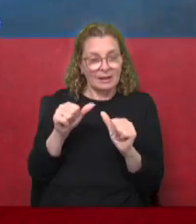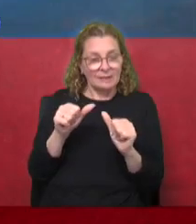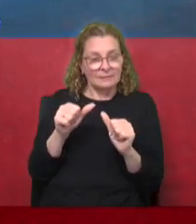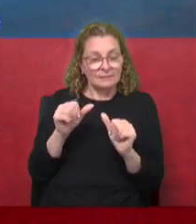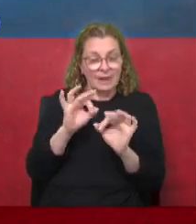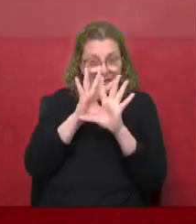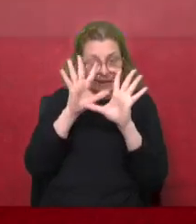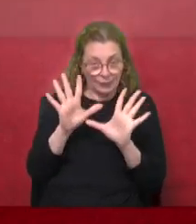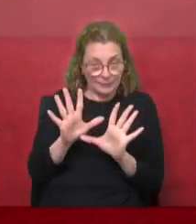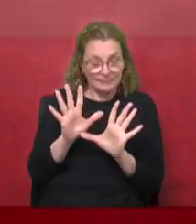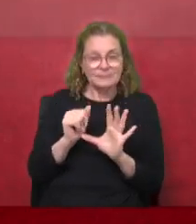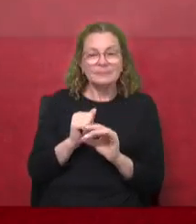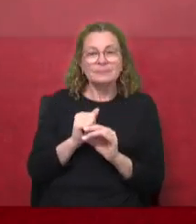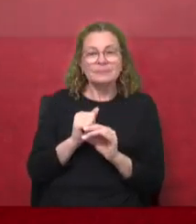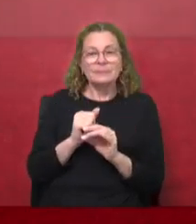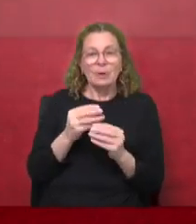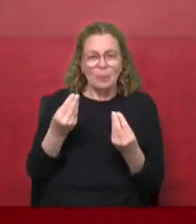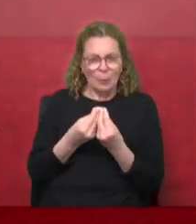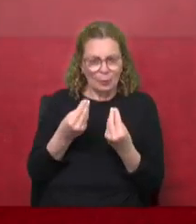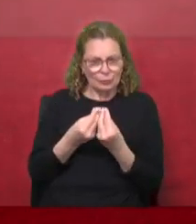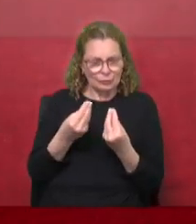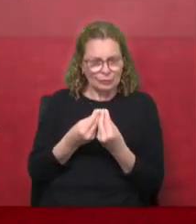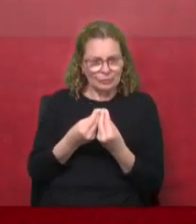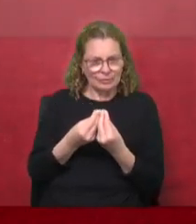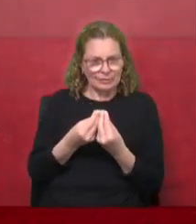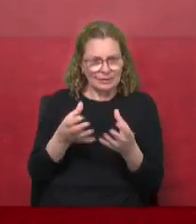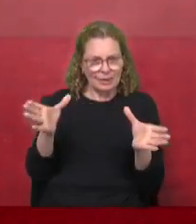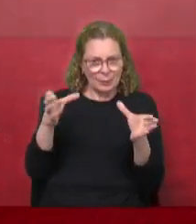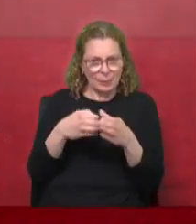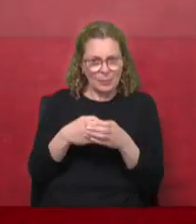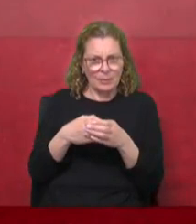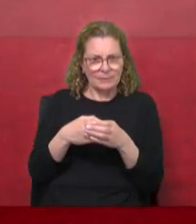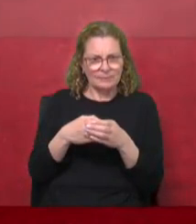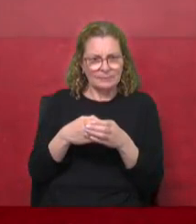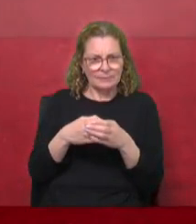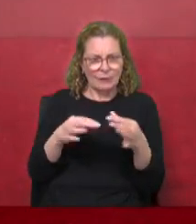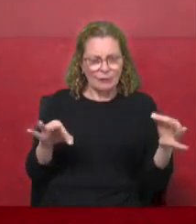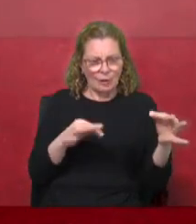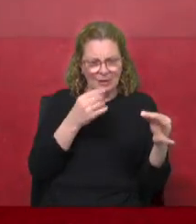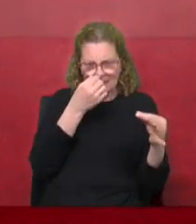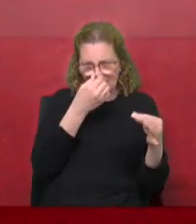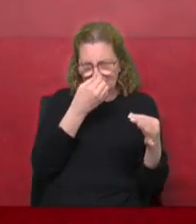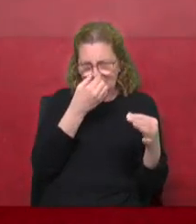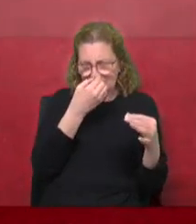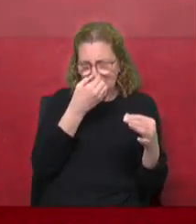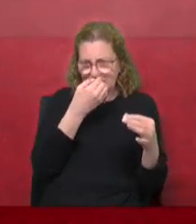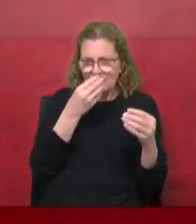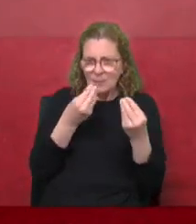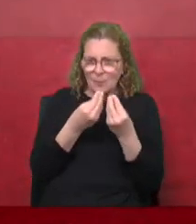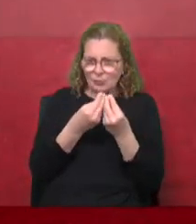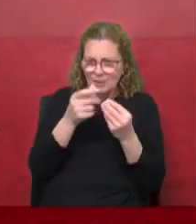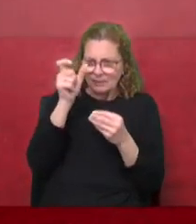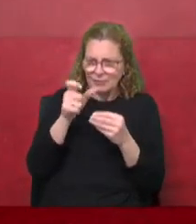Está claro. Bueno, son un montón en el elenco. Hay un violín que ahora vamos a ver un poquito, muchos